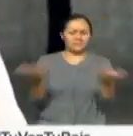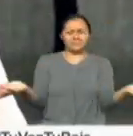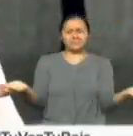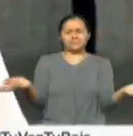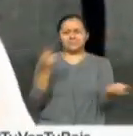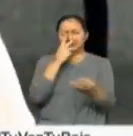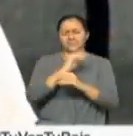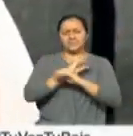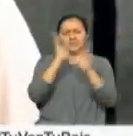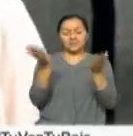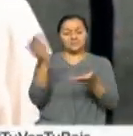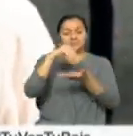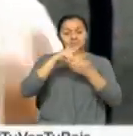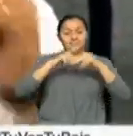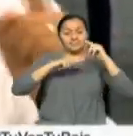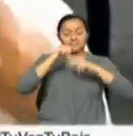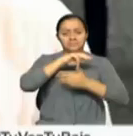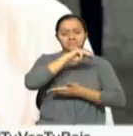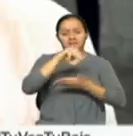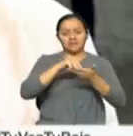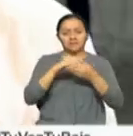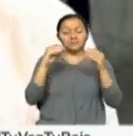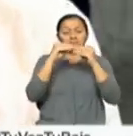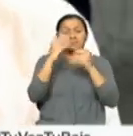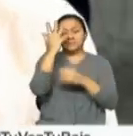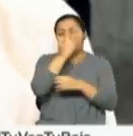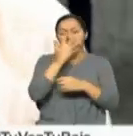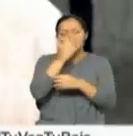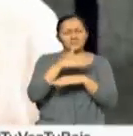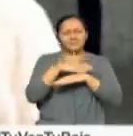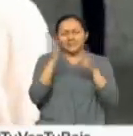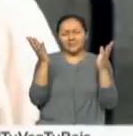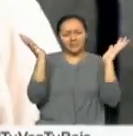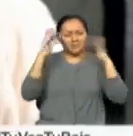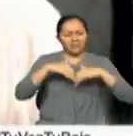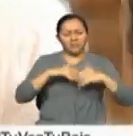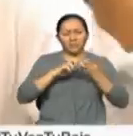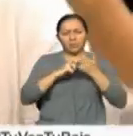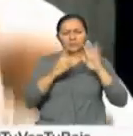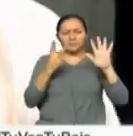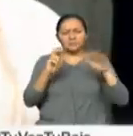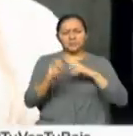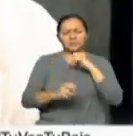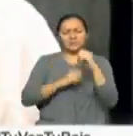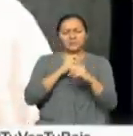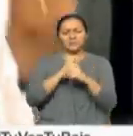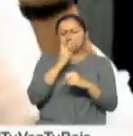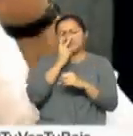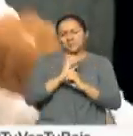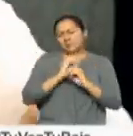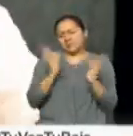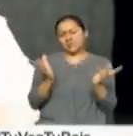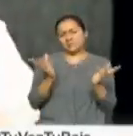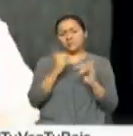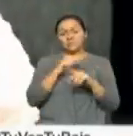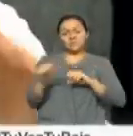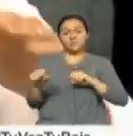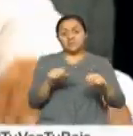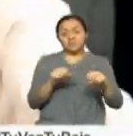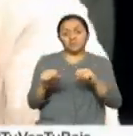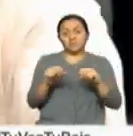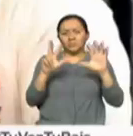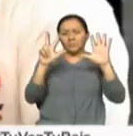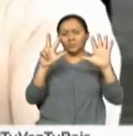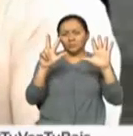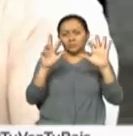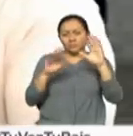Manabí, de Esmeraldas, después de haber sufrido la desgracia más grande en los últimos 70 años. Y no solo aquello, no solo un terremoto 8 en escala Richter,